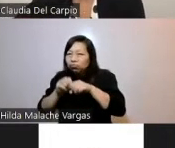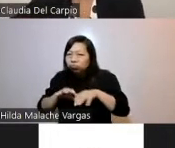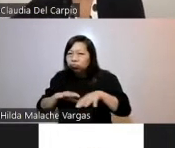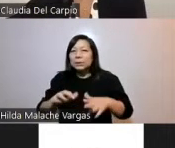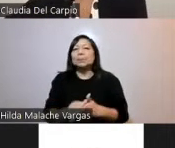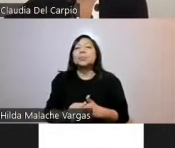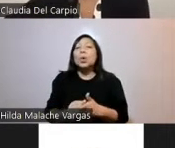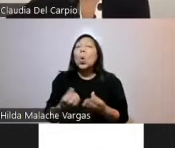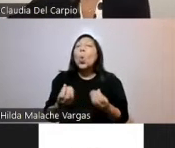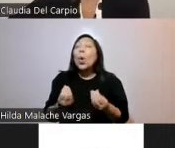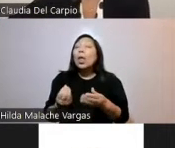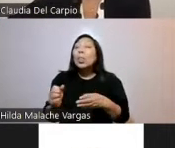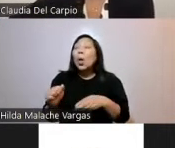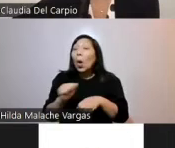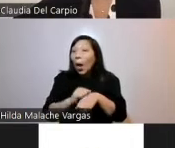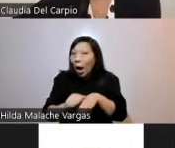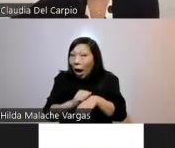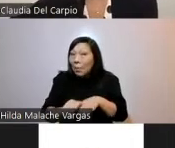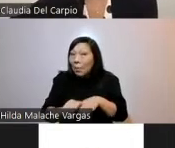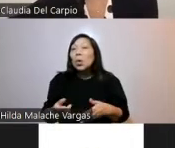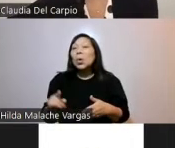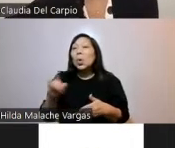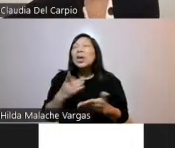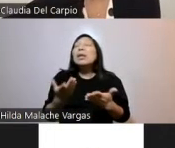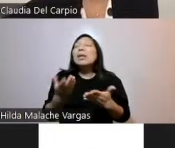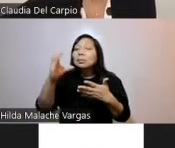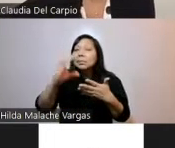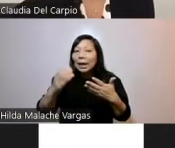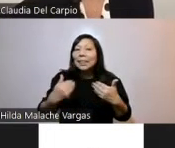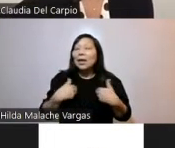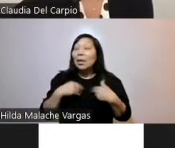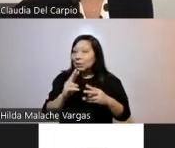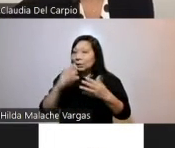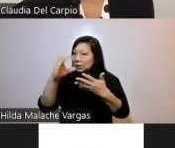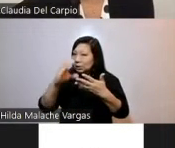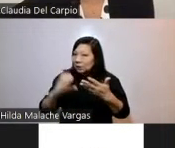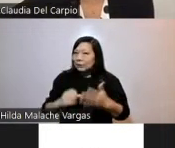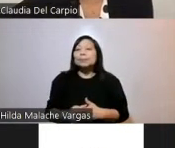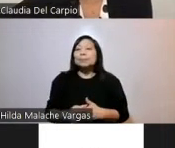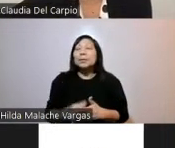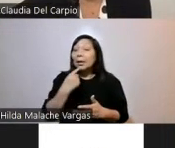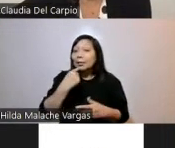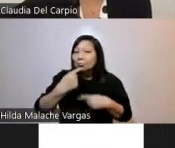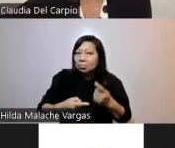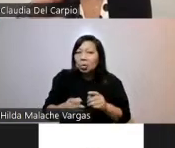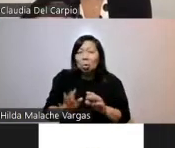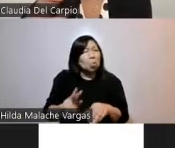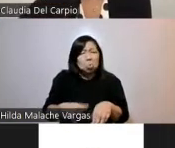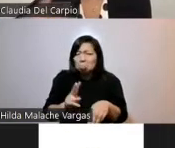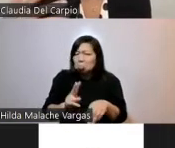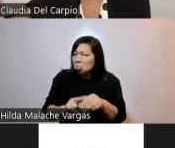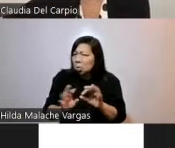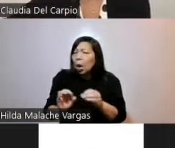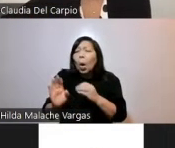Y en cuanto al jabón íntimo o al limpiador, ¿qué características debiera tener? Ya hemos dicho que debe ser Sindet para que proteja